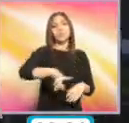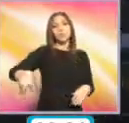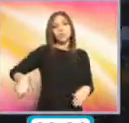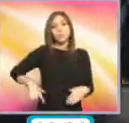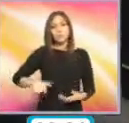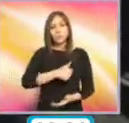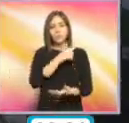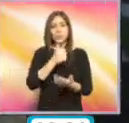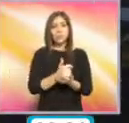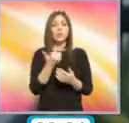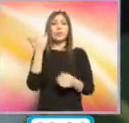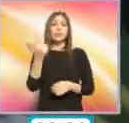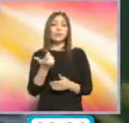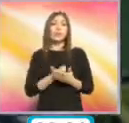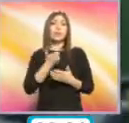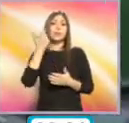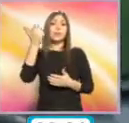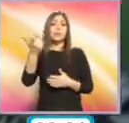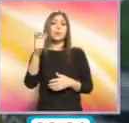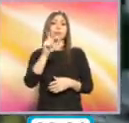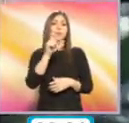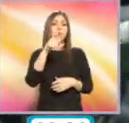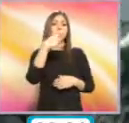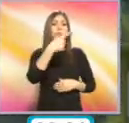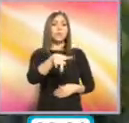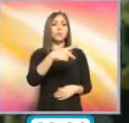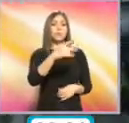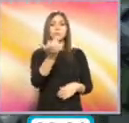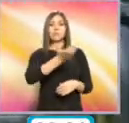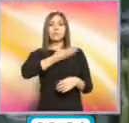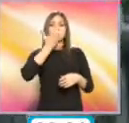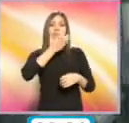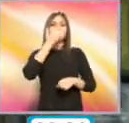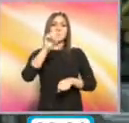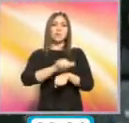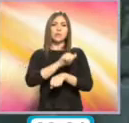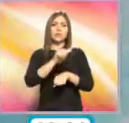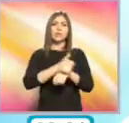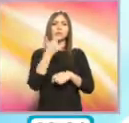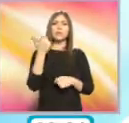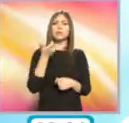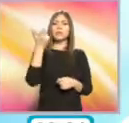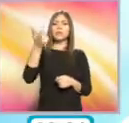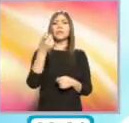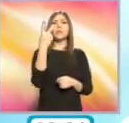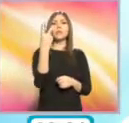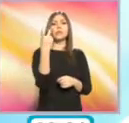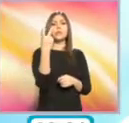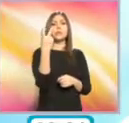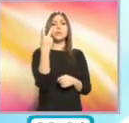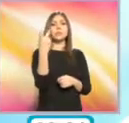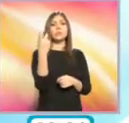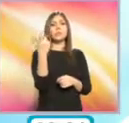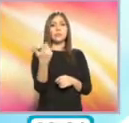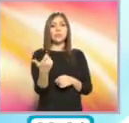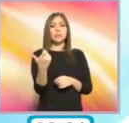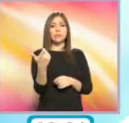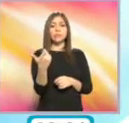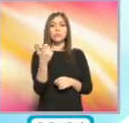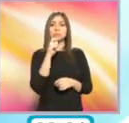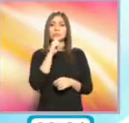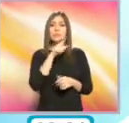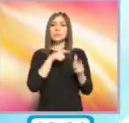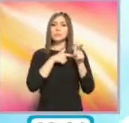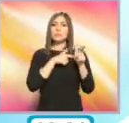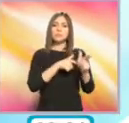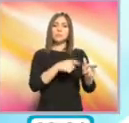las siguientes. En el caso de lo que es el servicio ordinario, son 2 pesos y estas tarifas prevalecen.